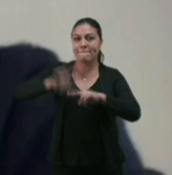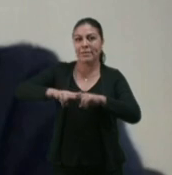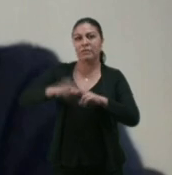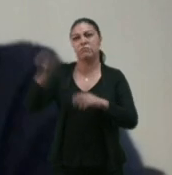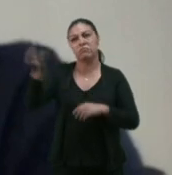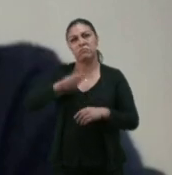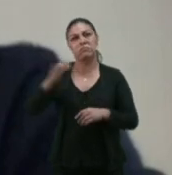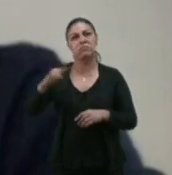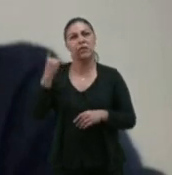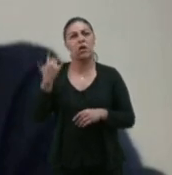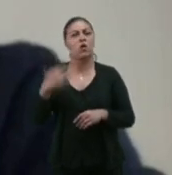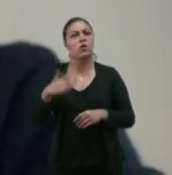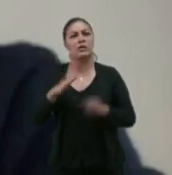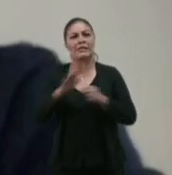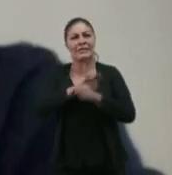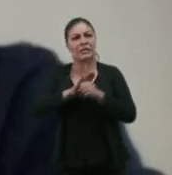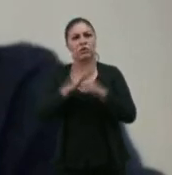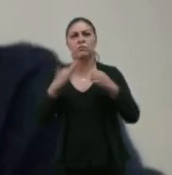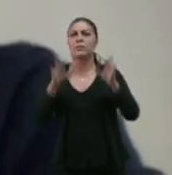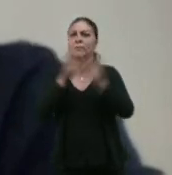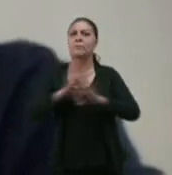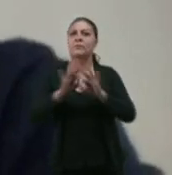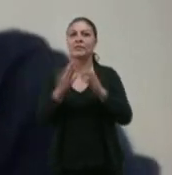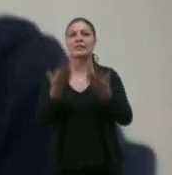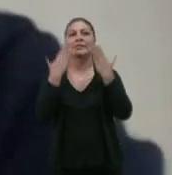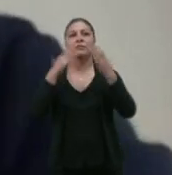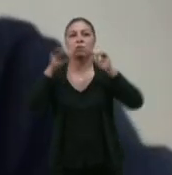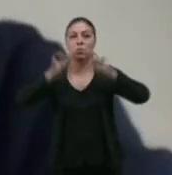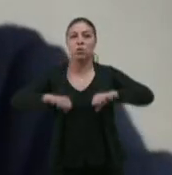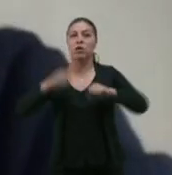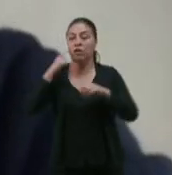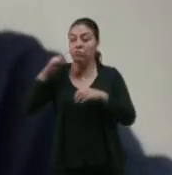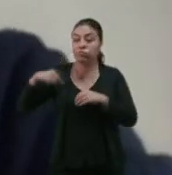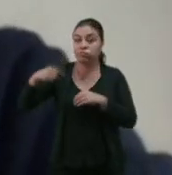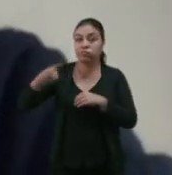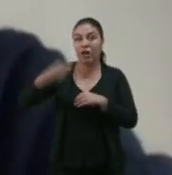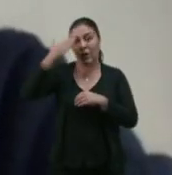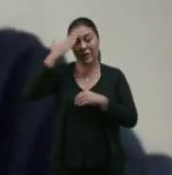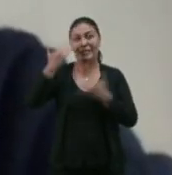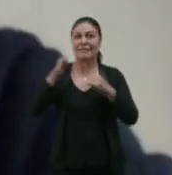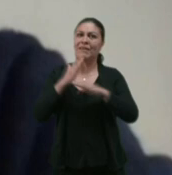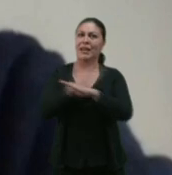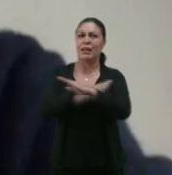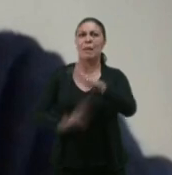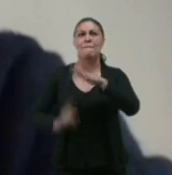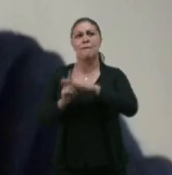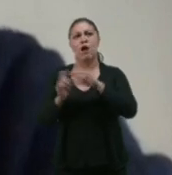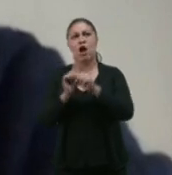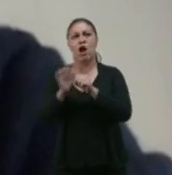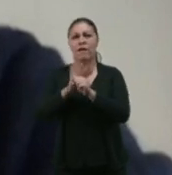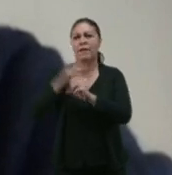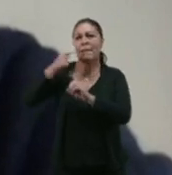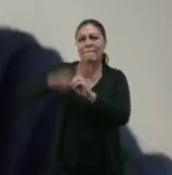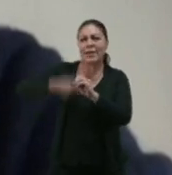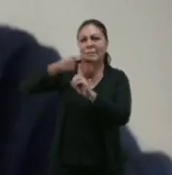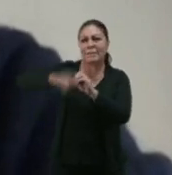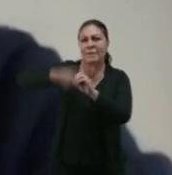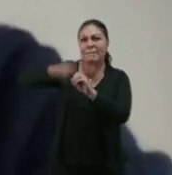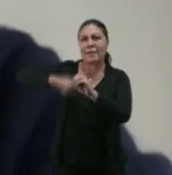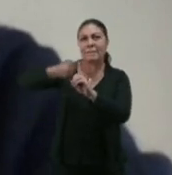condiciones especiales para que puedan desenvolverse en los primeros meses de la pandemia. Pero principalmente creo que lo que estamos haciendo